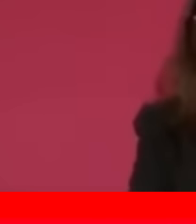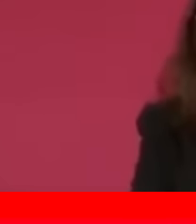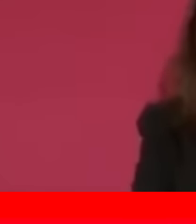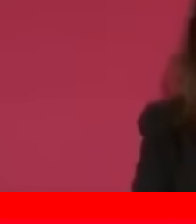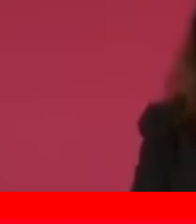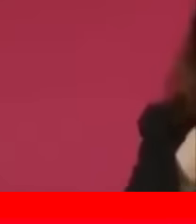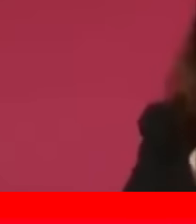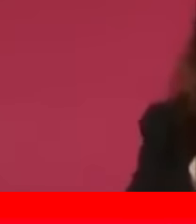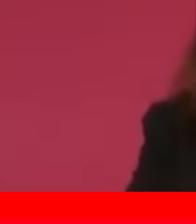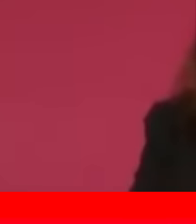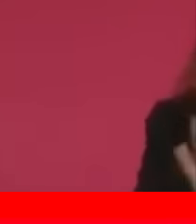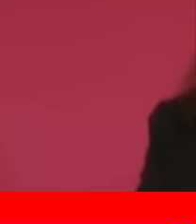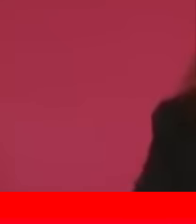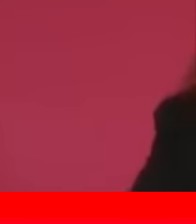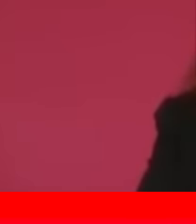hasta los periodistas,